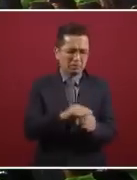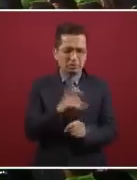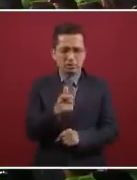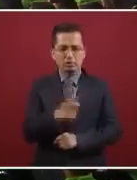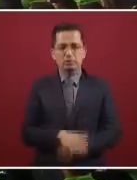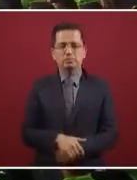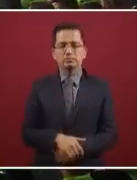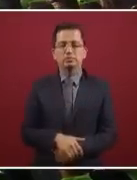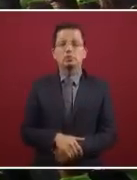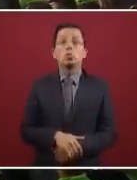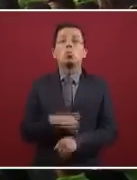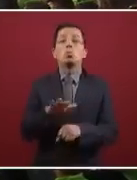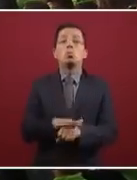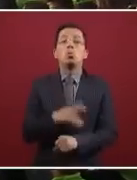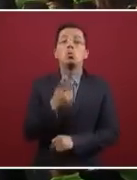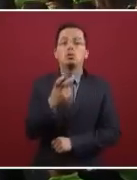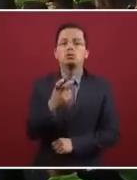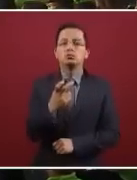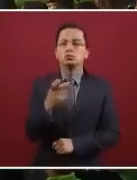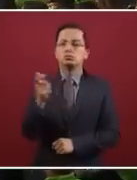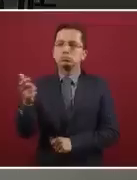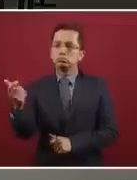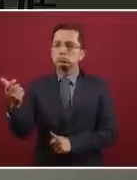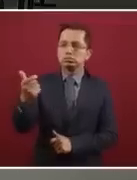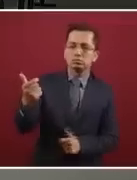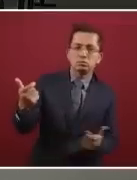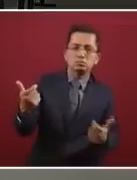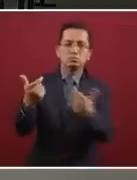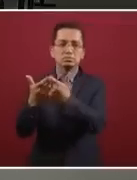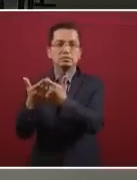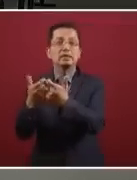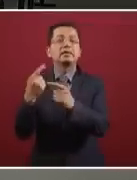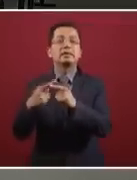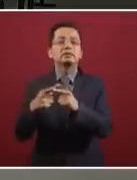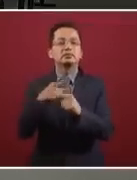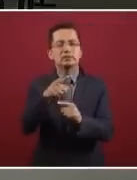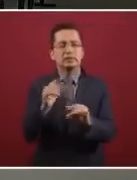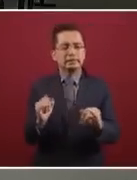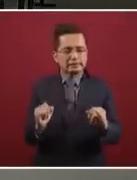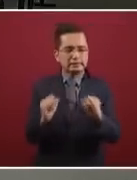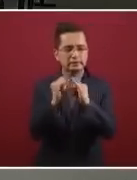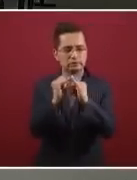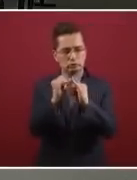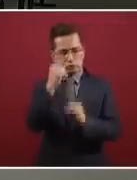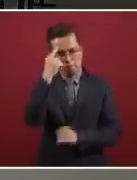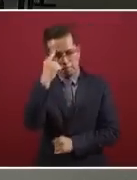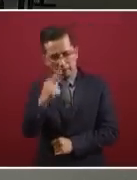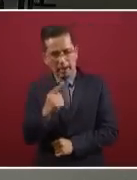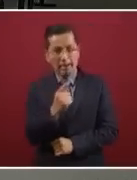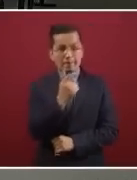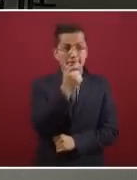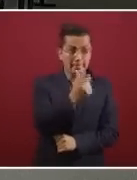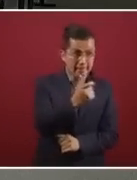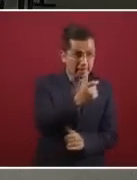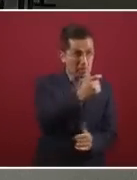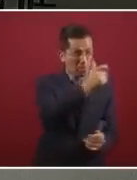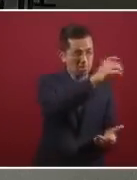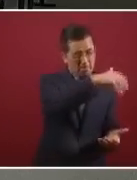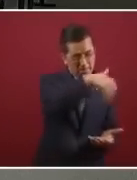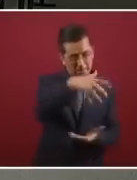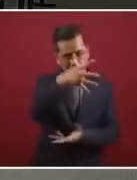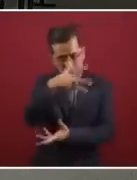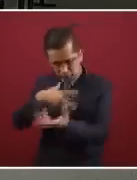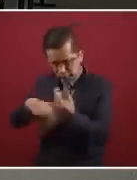entró en apoyo el Instituto para Devolverle al Pueblo lo Robado, que está aquí con nosotros, su